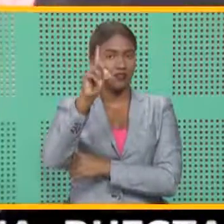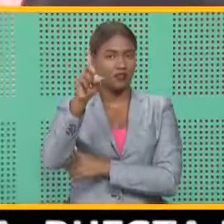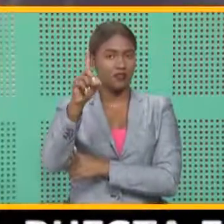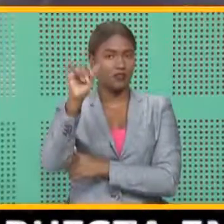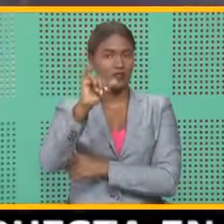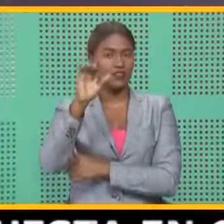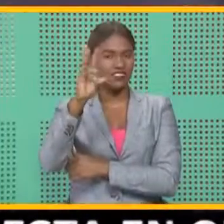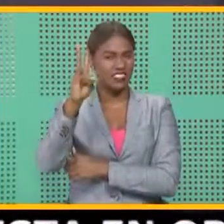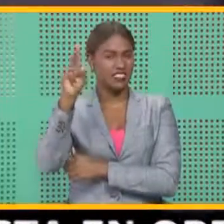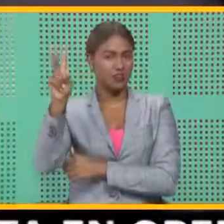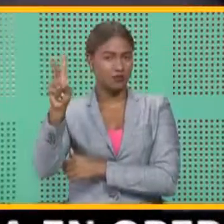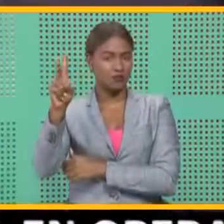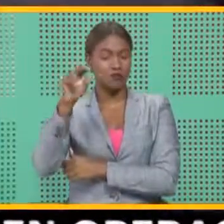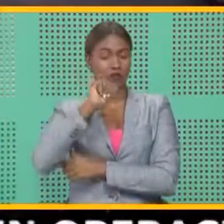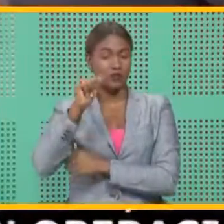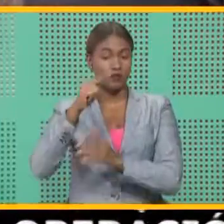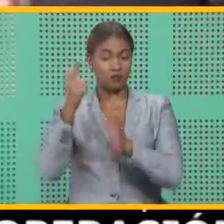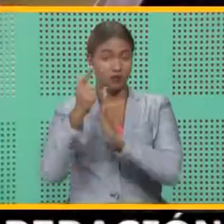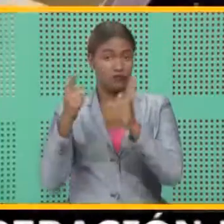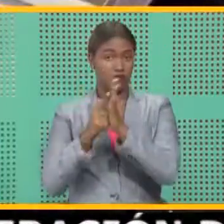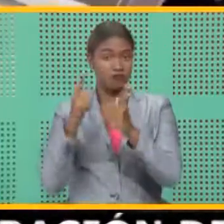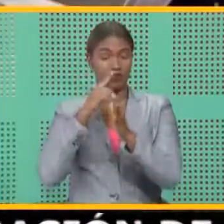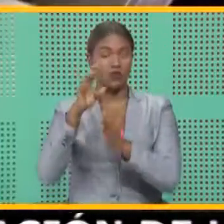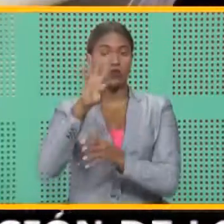61 y 62 y el Decreto